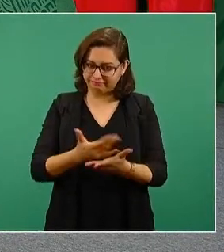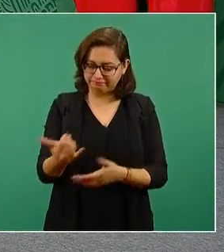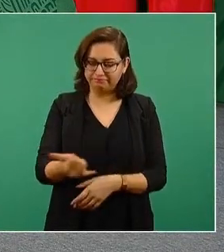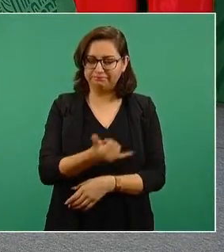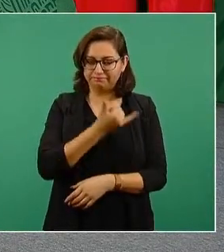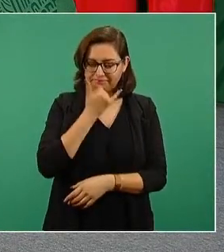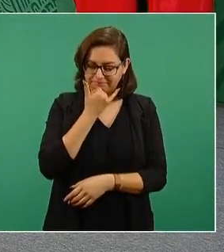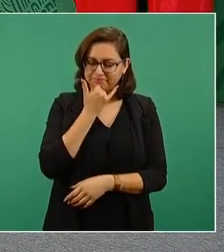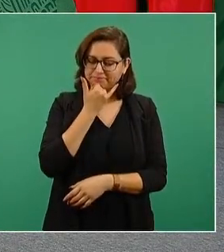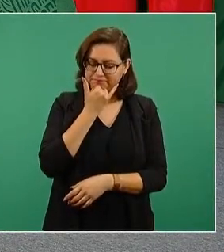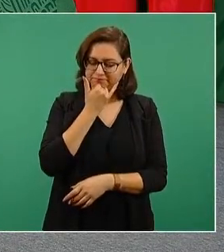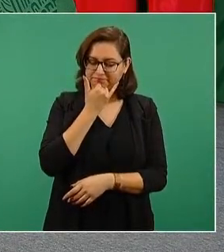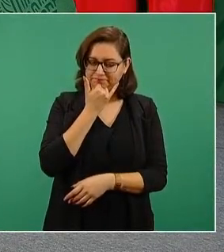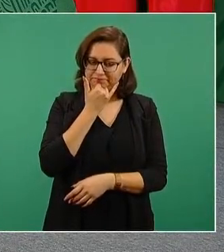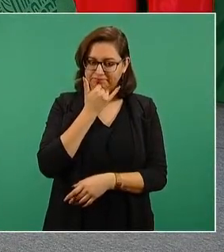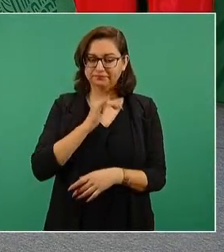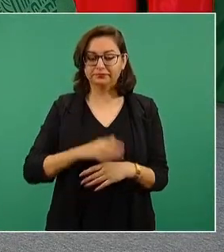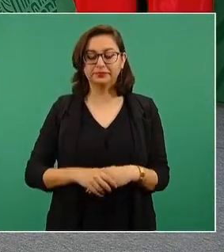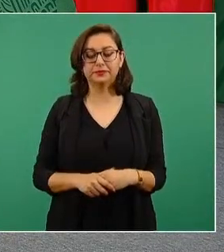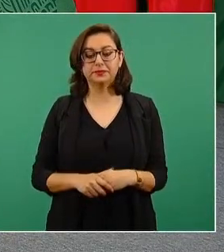Ya, eso